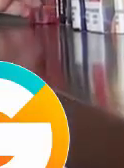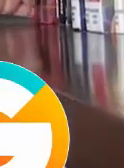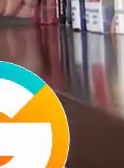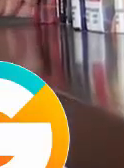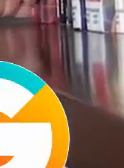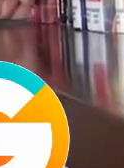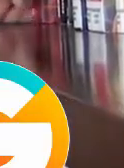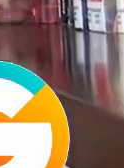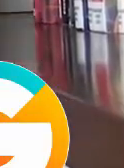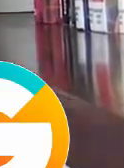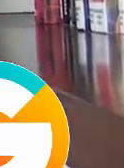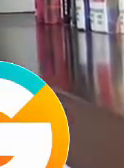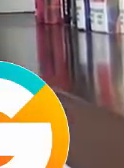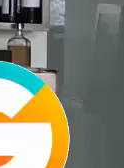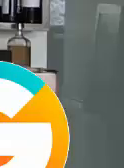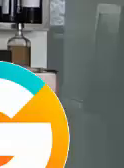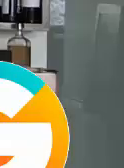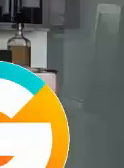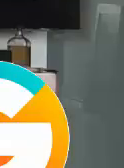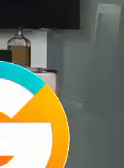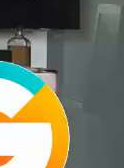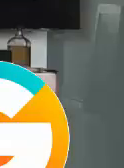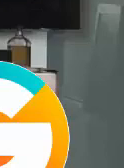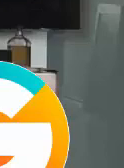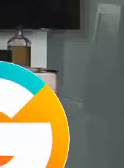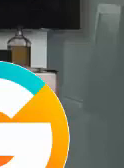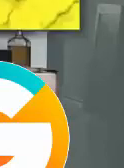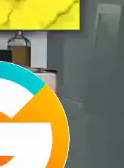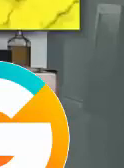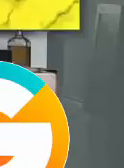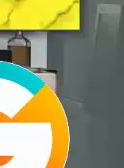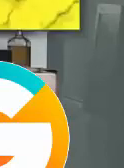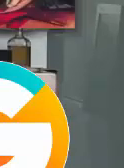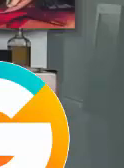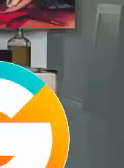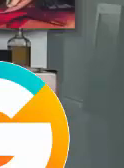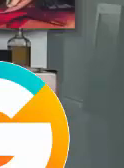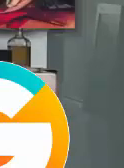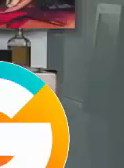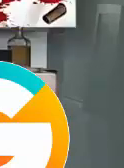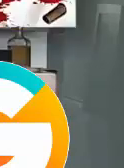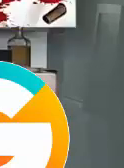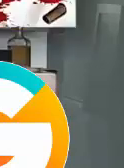eso. ¿Y qué pasó con el pueblo de México? Votó por el país de un solo